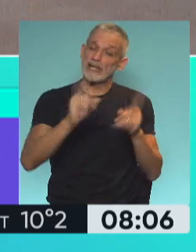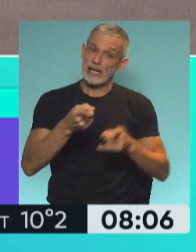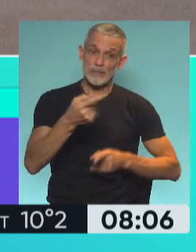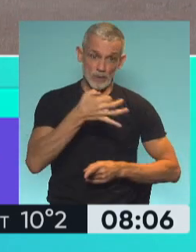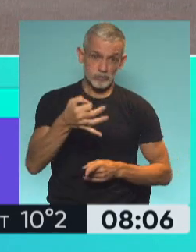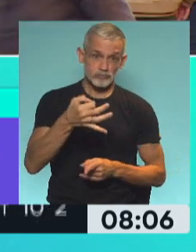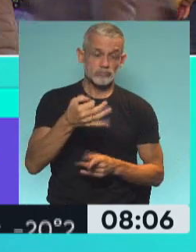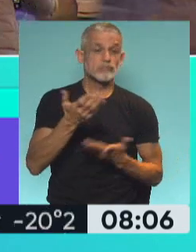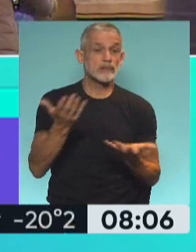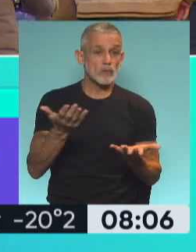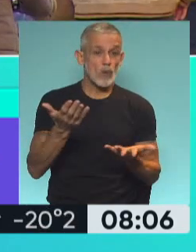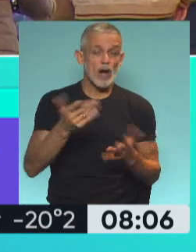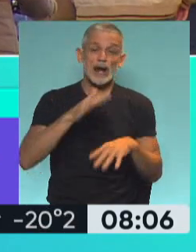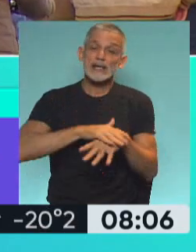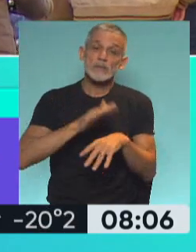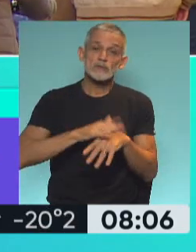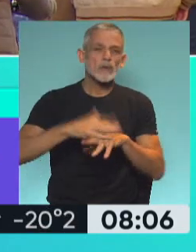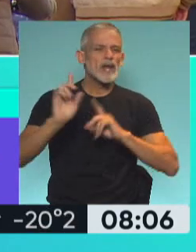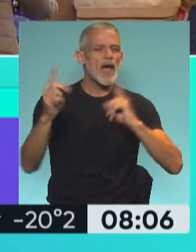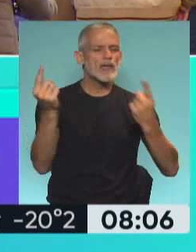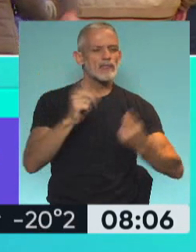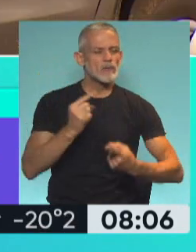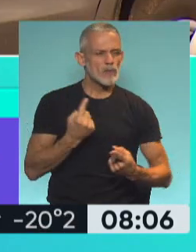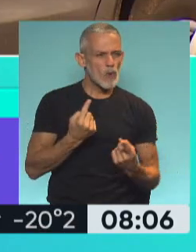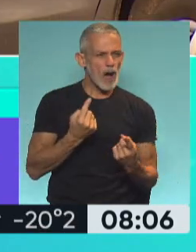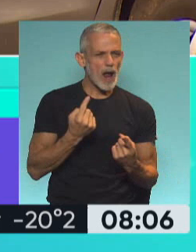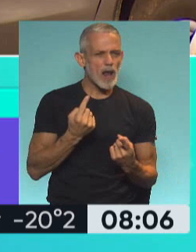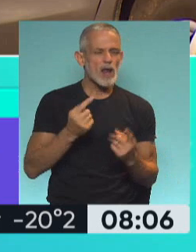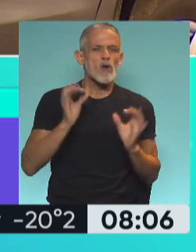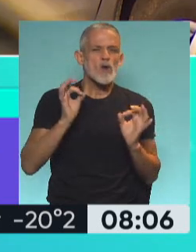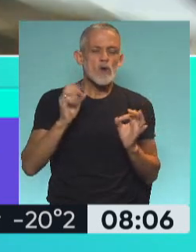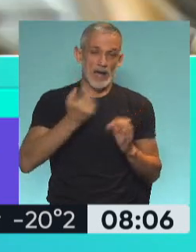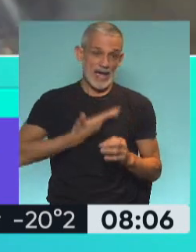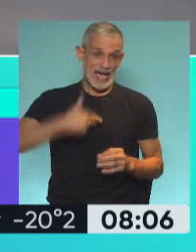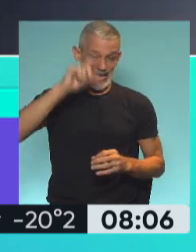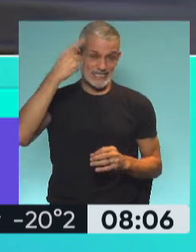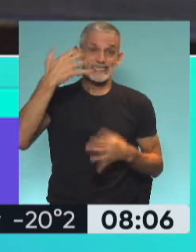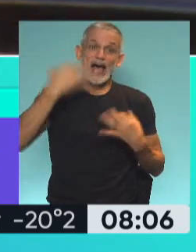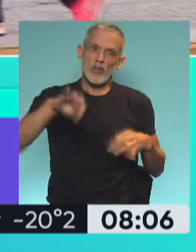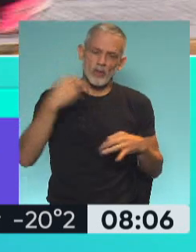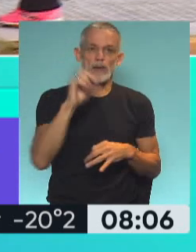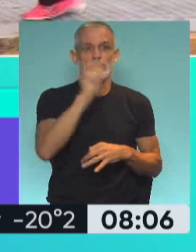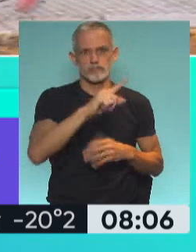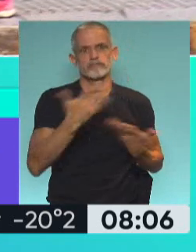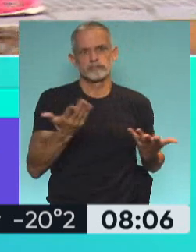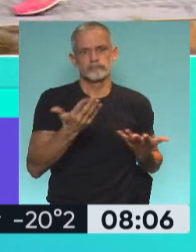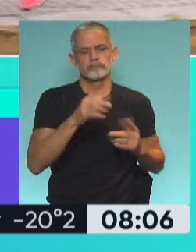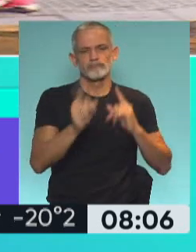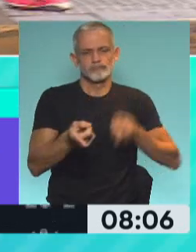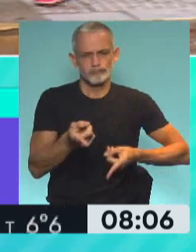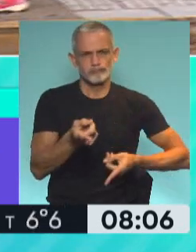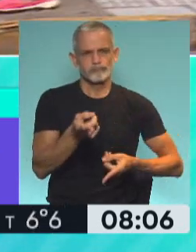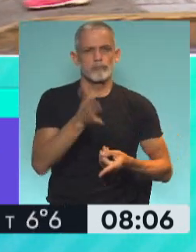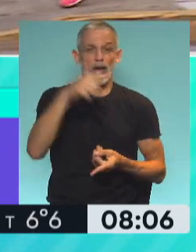cierto que cuando las responsabilidades individuales no alcanzan, el Estado debe ejercer la suya propia. Y yo creo